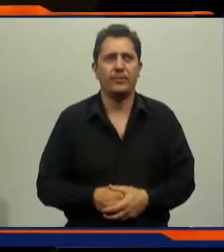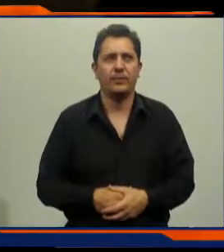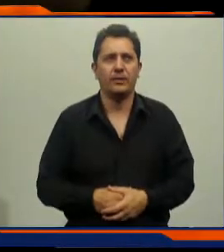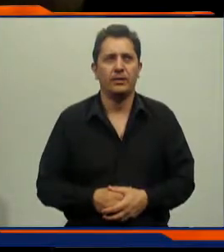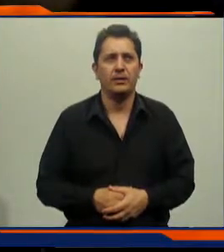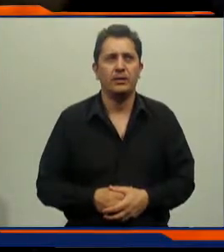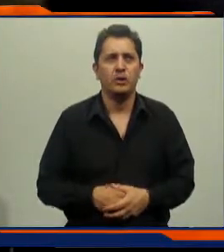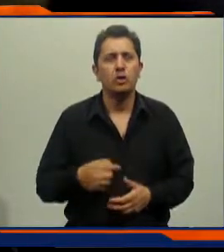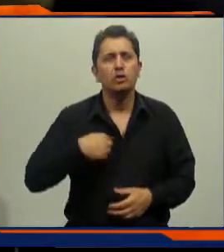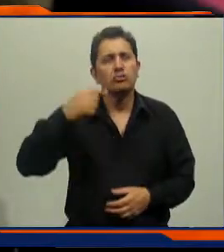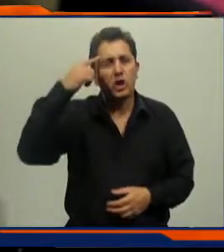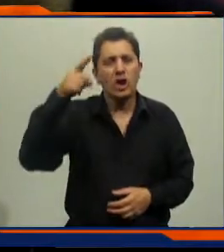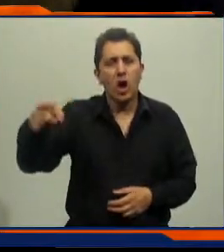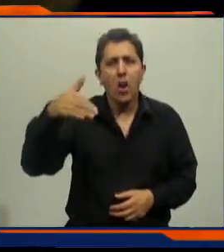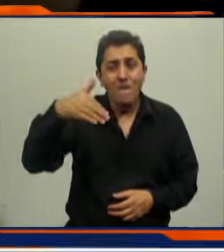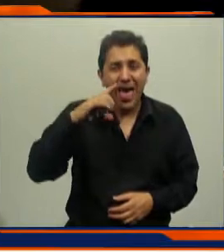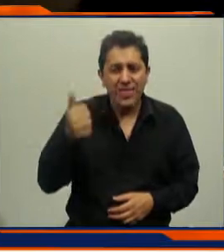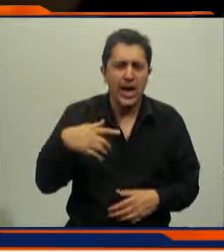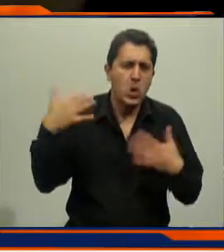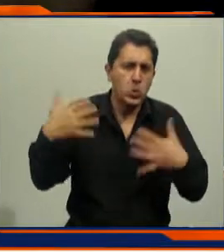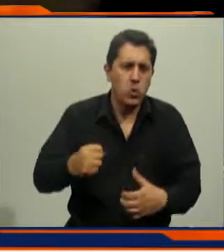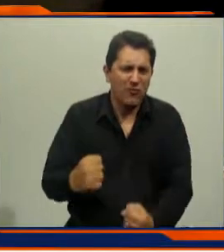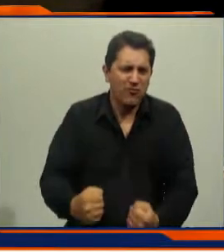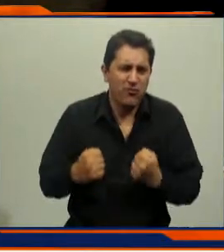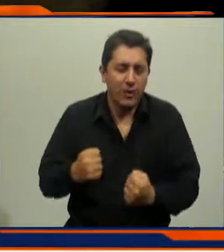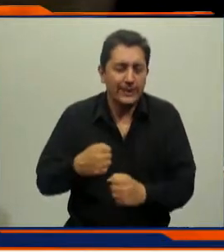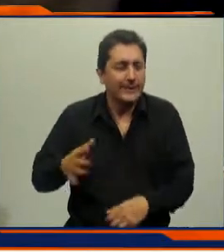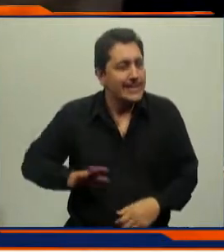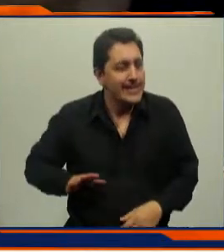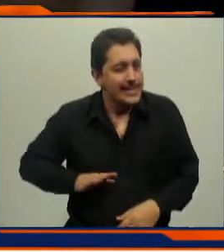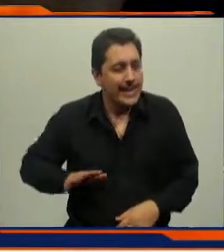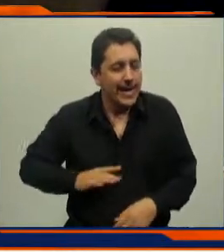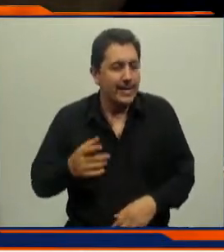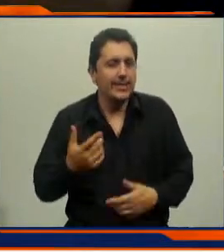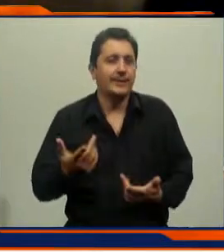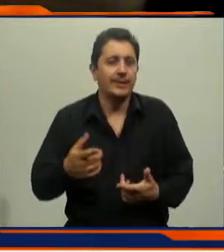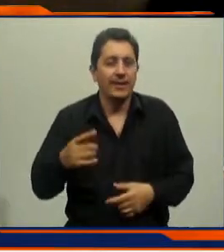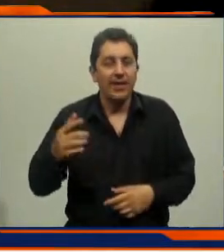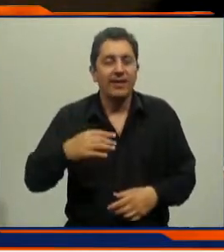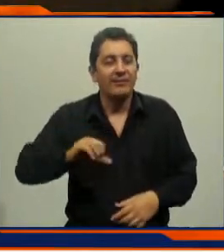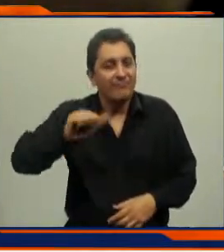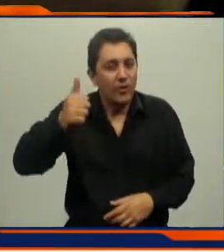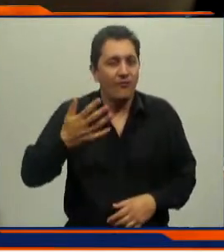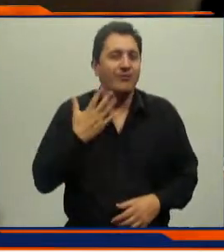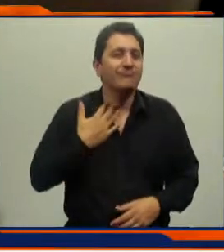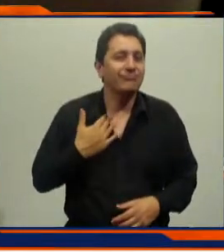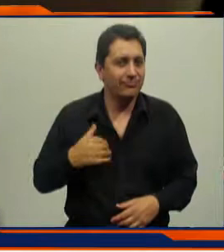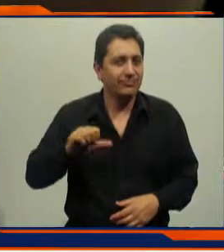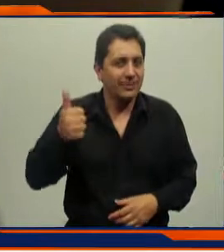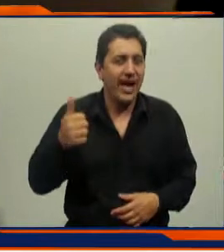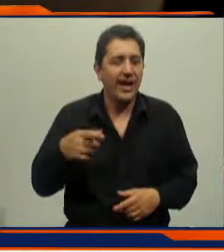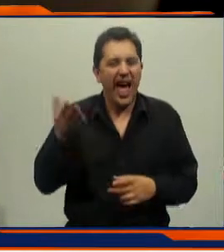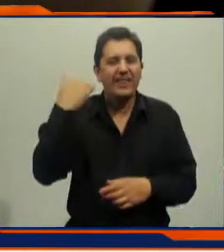chino Maidana es un muchacho muy fuerte, con mucha ambición, tiene ganas de triunfar, como lo hizo con